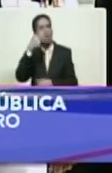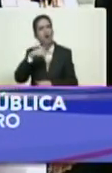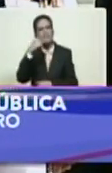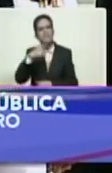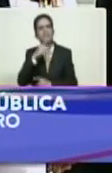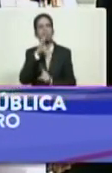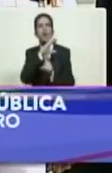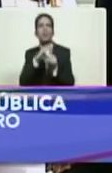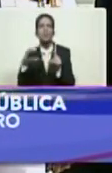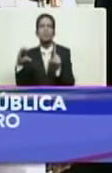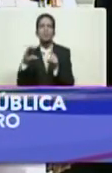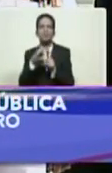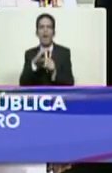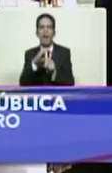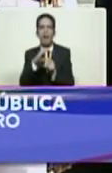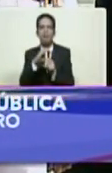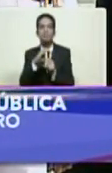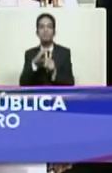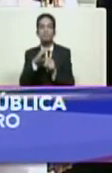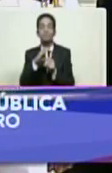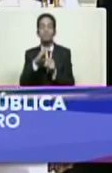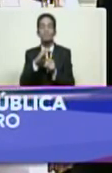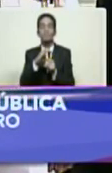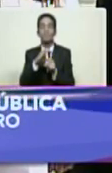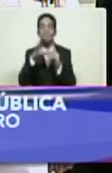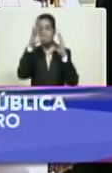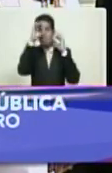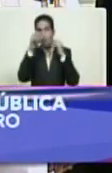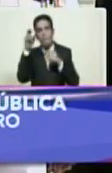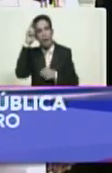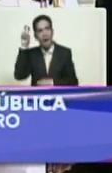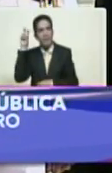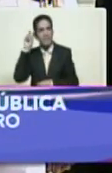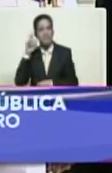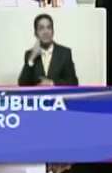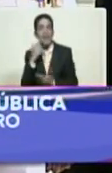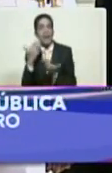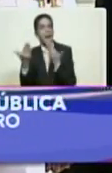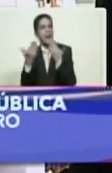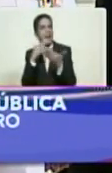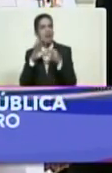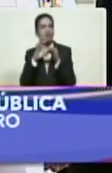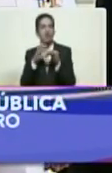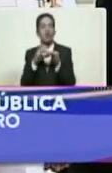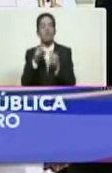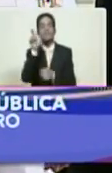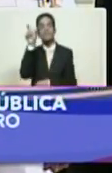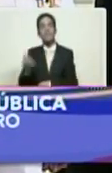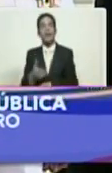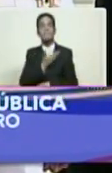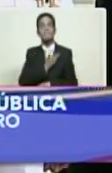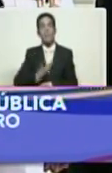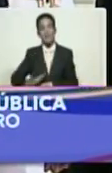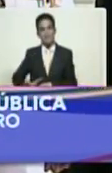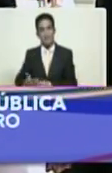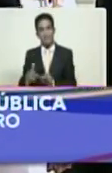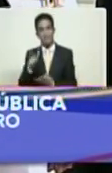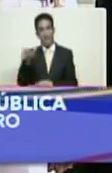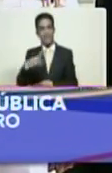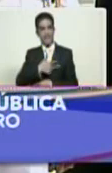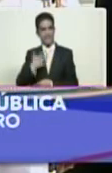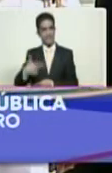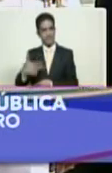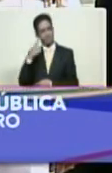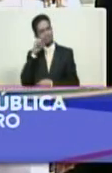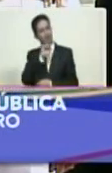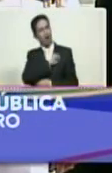culturales, diplomáticas, en las extraordinarias relaciones entre el presidente Xi Jinping, compañero y